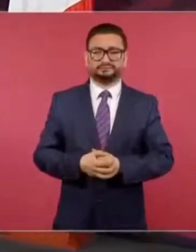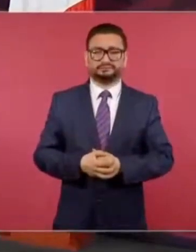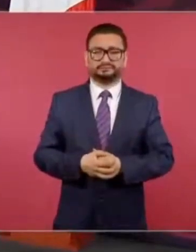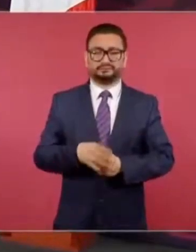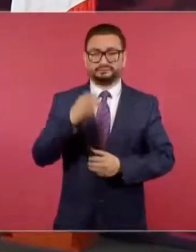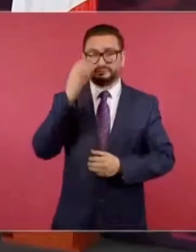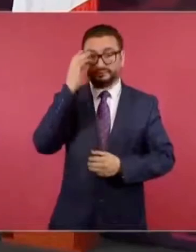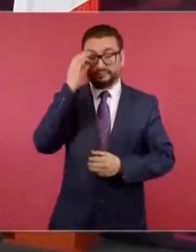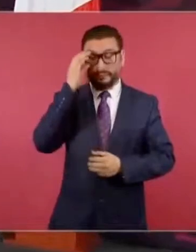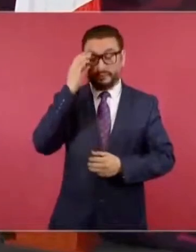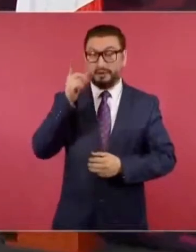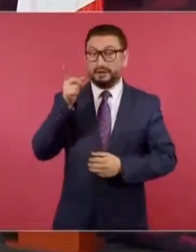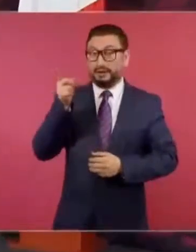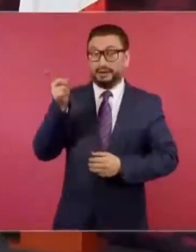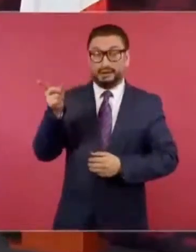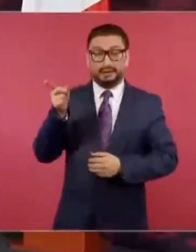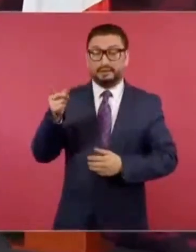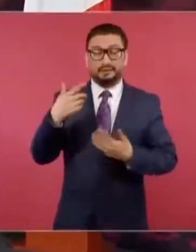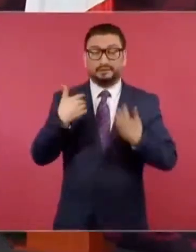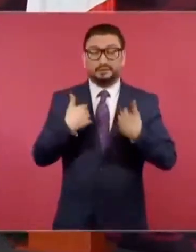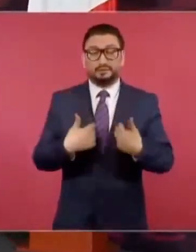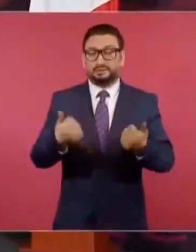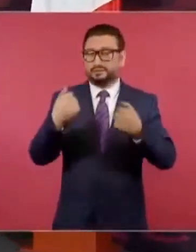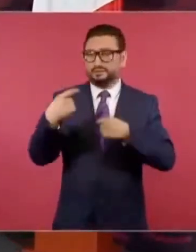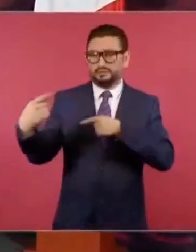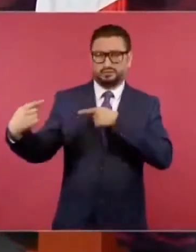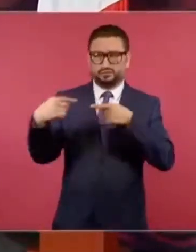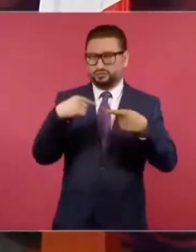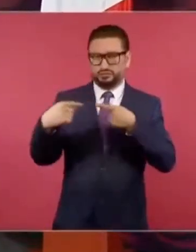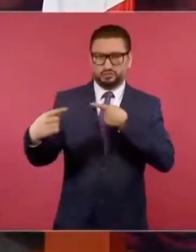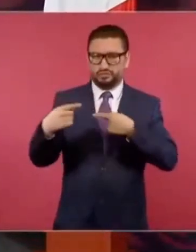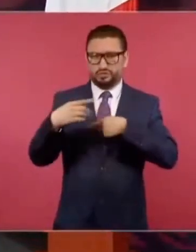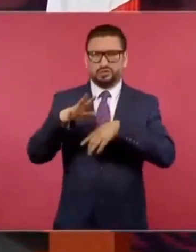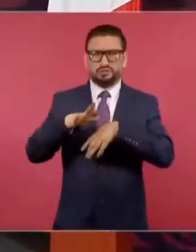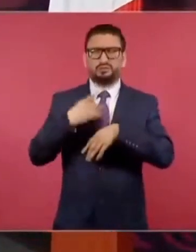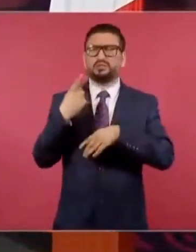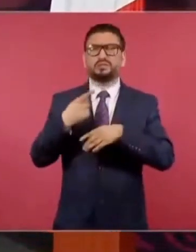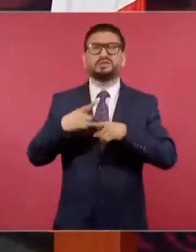que él nos explica por qué tenemos diferencia, que se acuerde